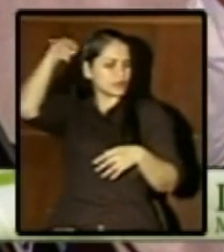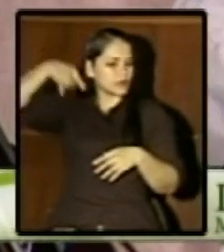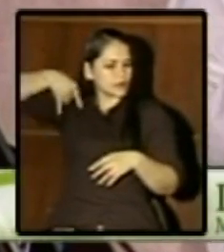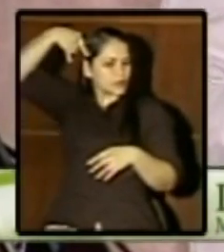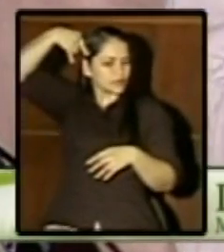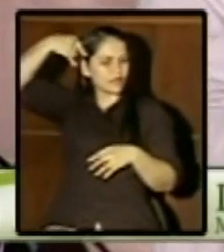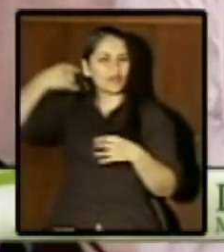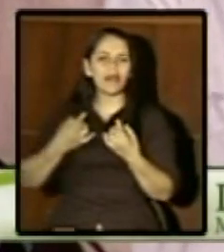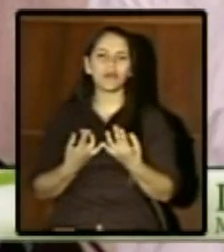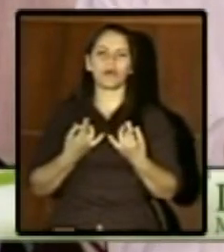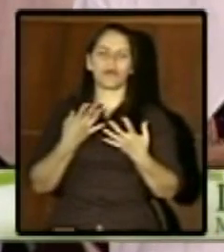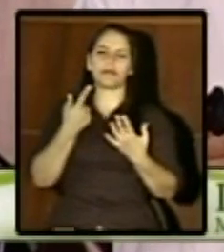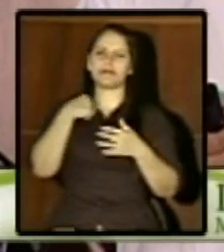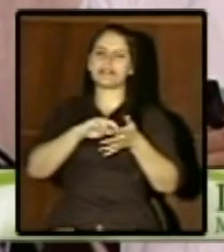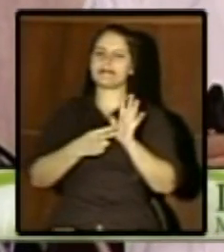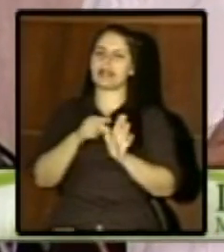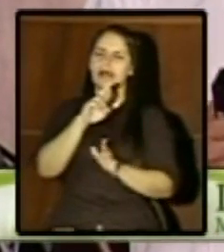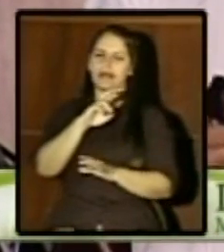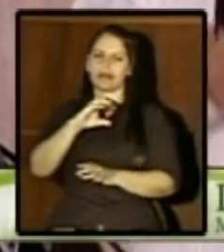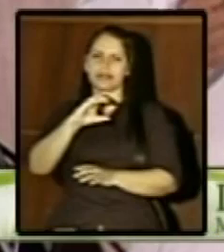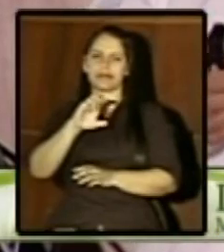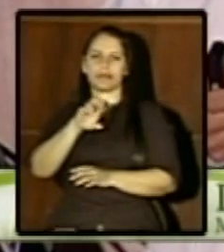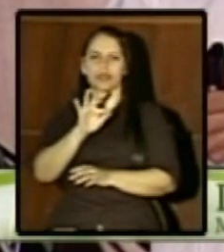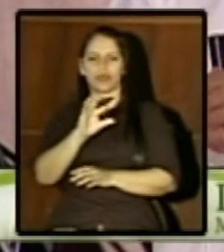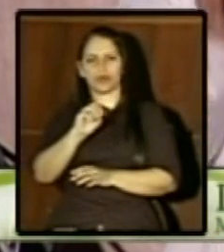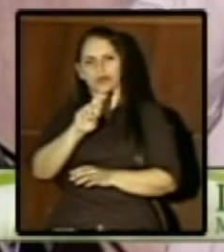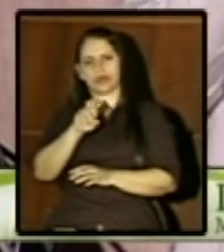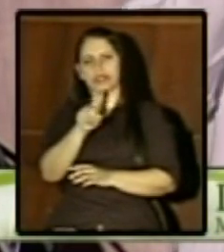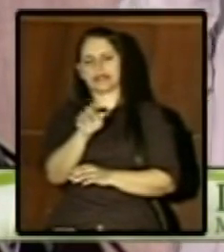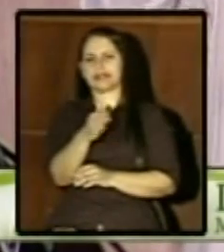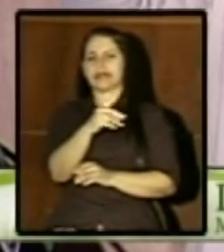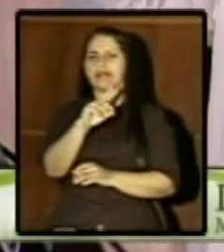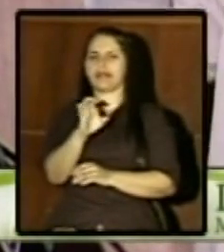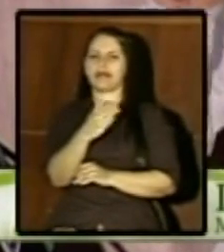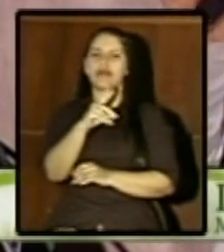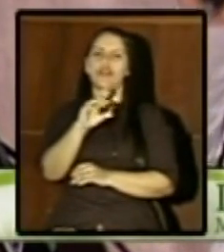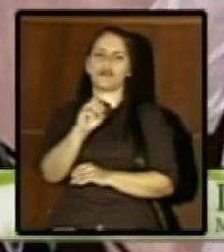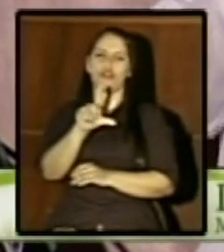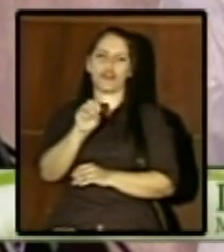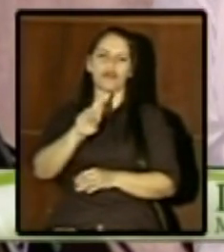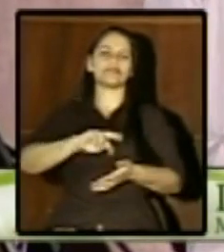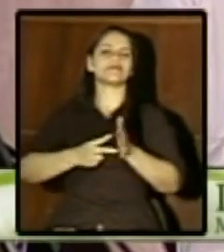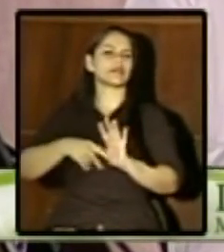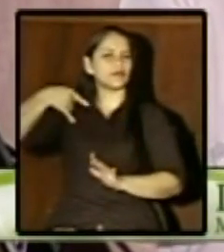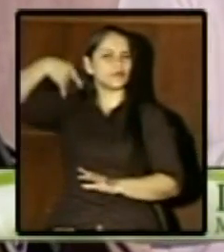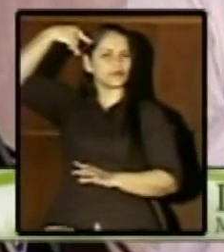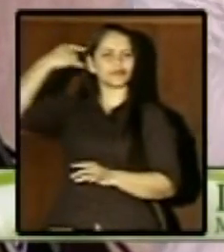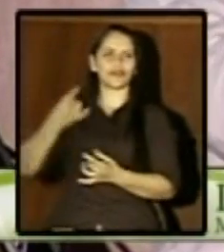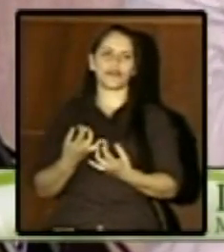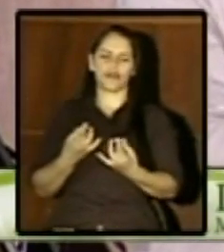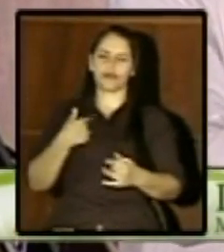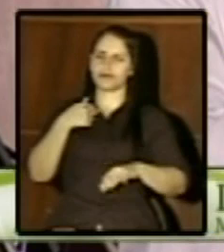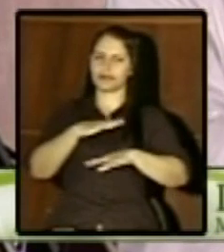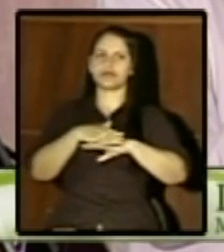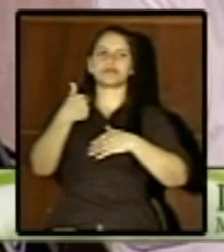está haciendo daño. Estos se llaman los receptores de dolor y dentro de la articulación existen los receptores dispersos en diversas